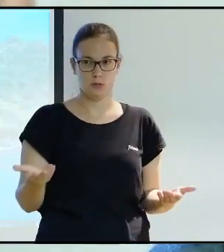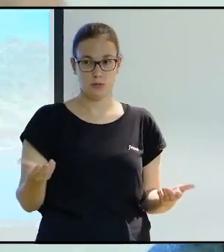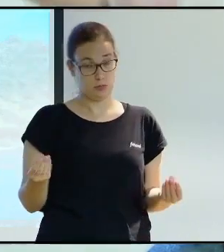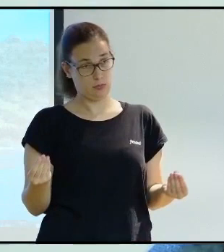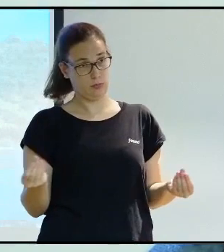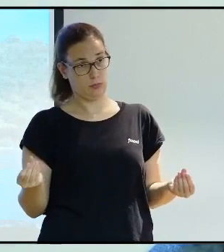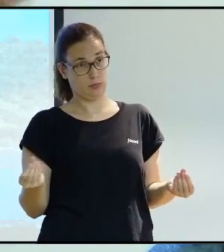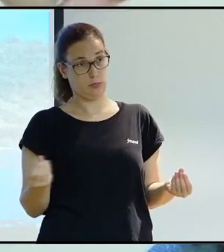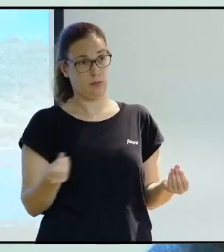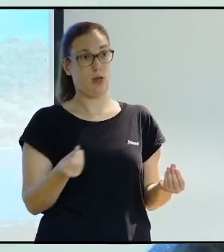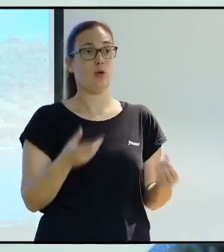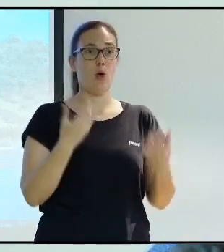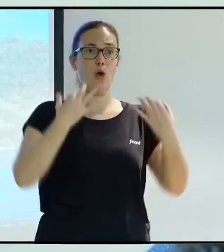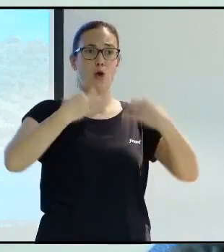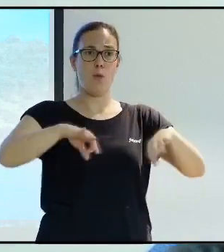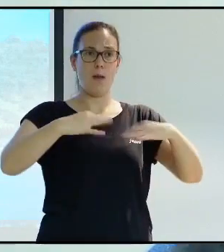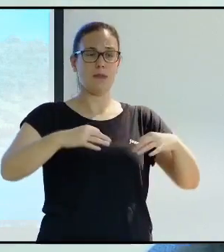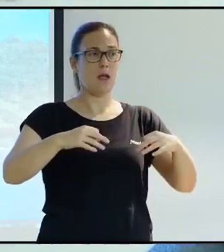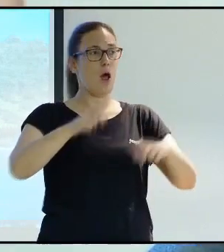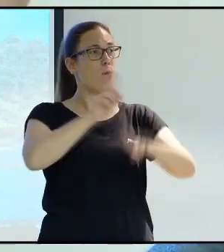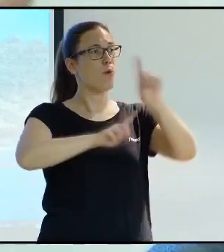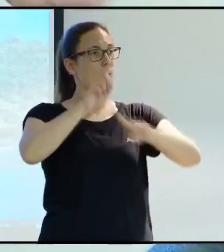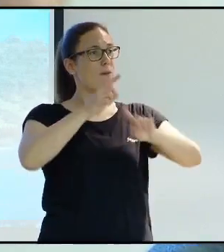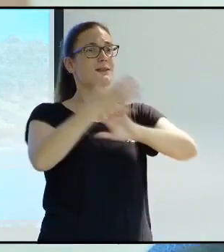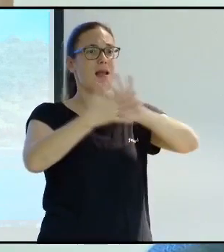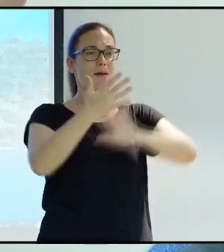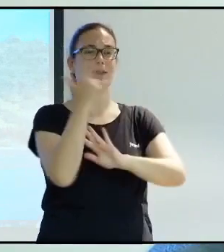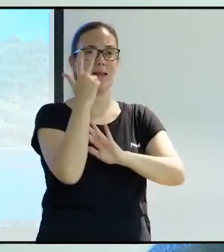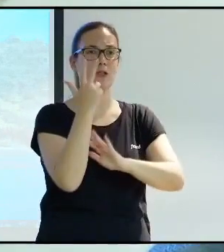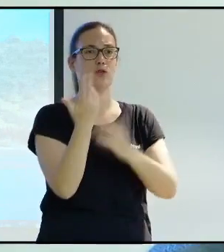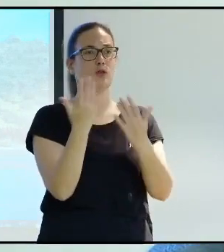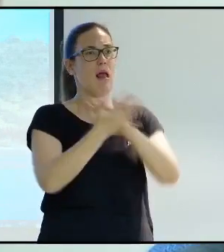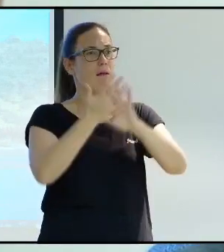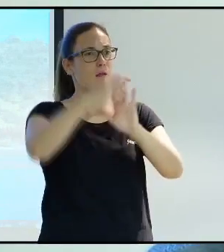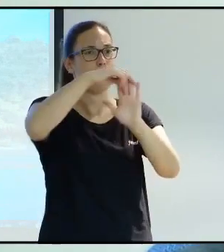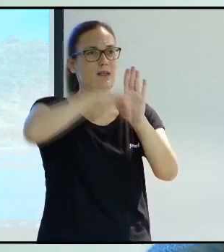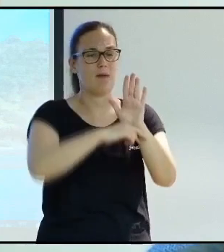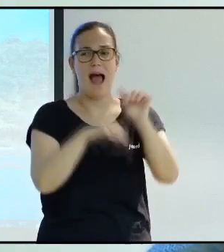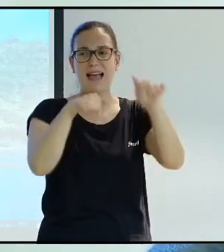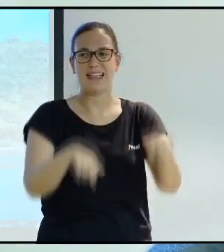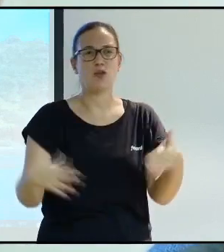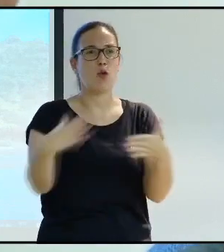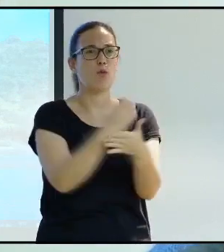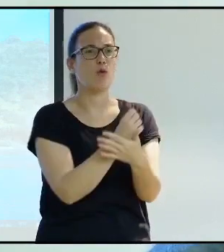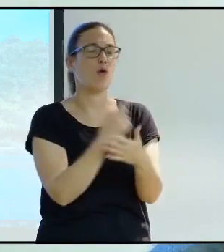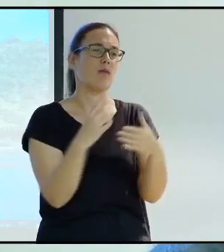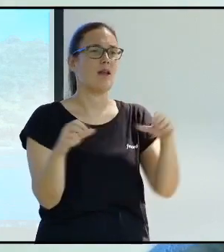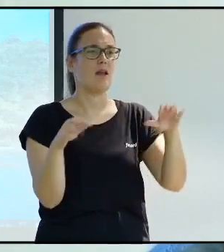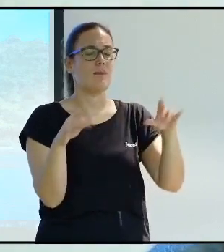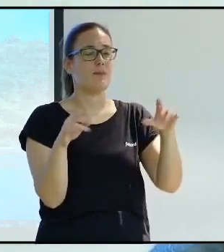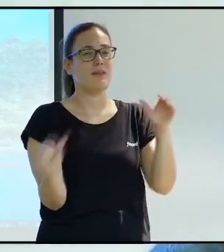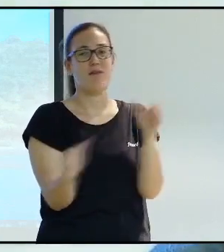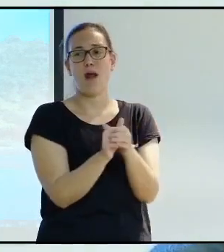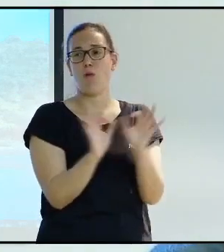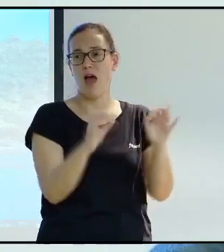verdad por la vía normativa y de los derechos, que la gente no lo entiende muy bien. Que aquí todo Dios defrauda Hacienda.